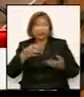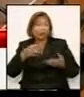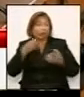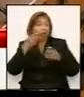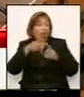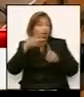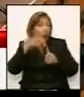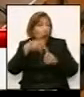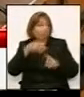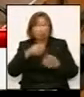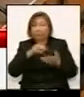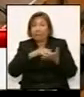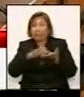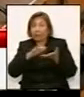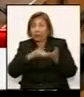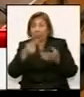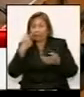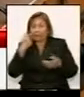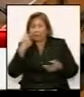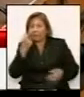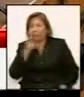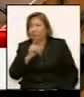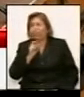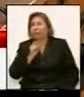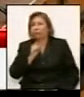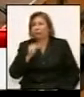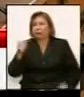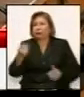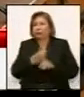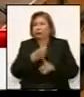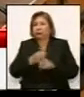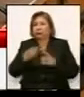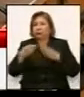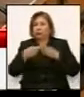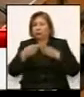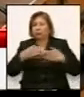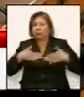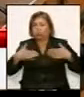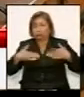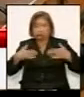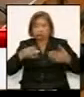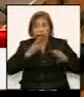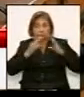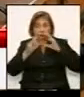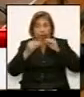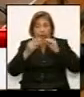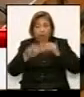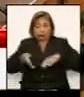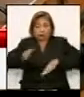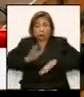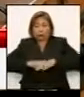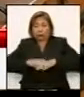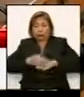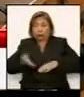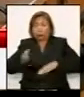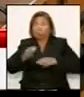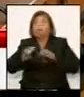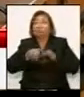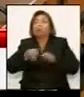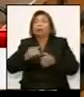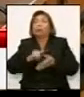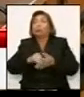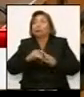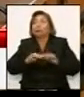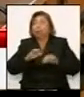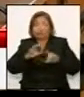digamos es la manifestación más conocida de la violencia en línea y estamos muy contentos de que haya una conversación alrededor de lo que significa la cosa por